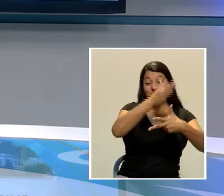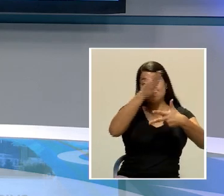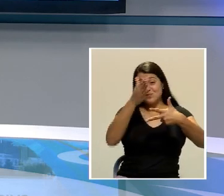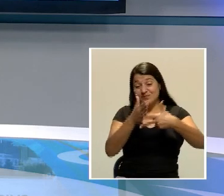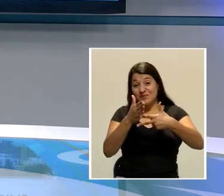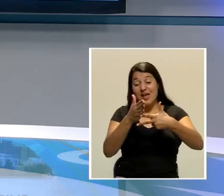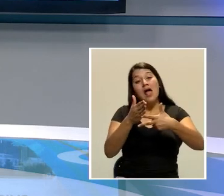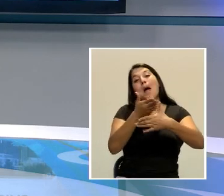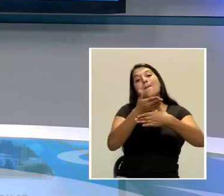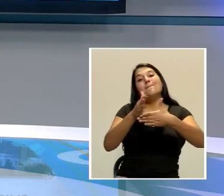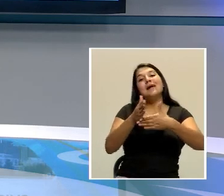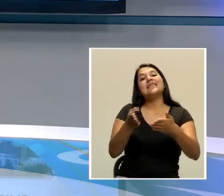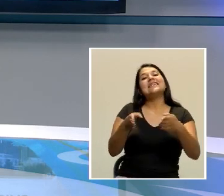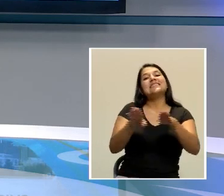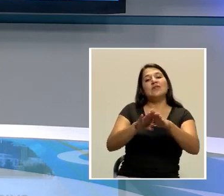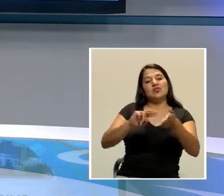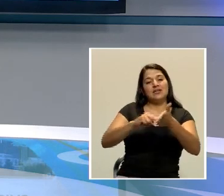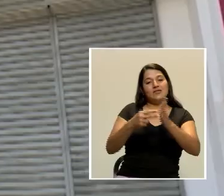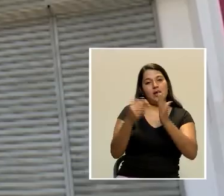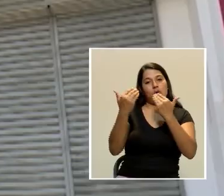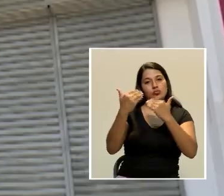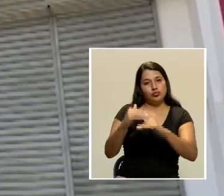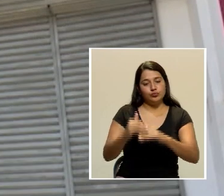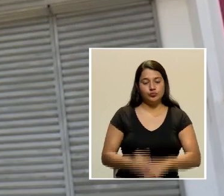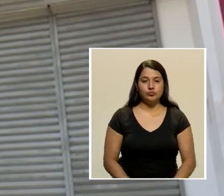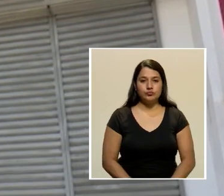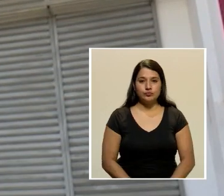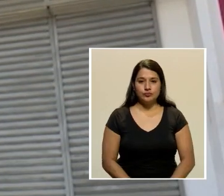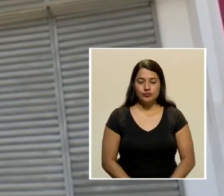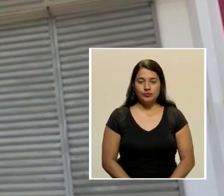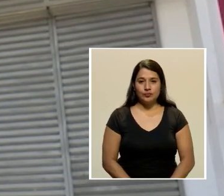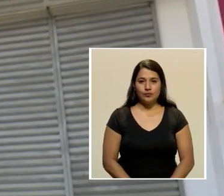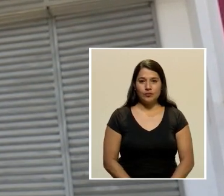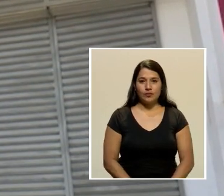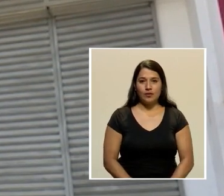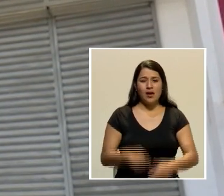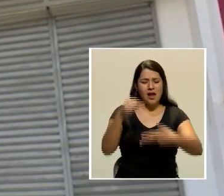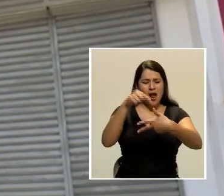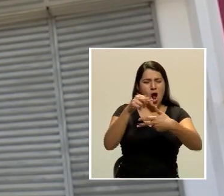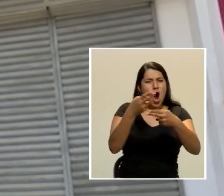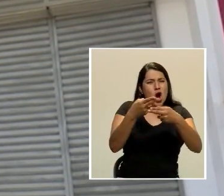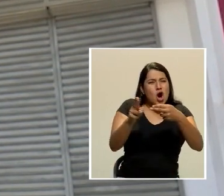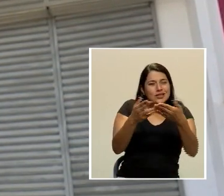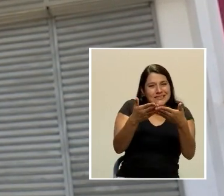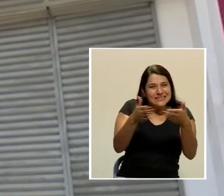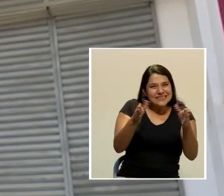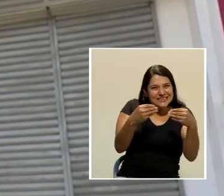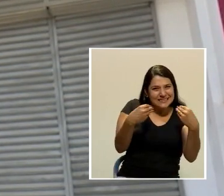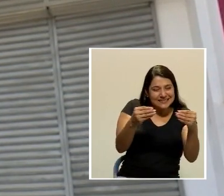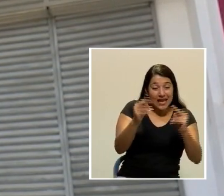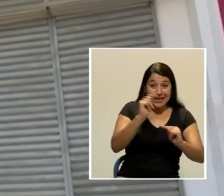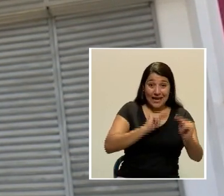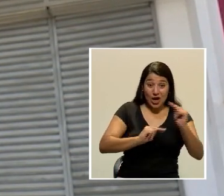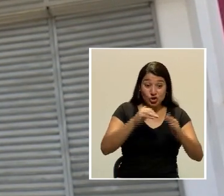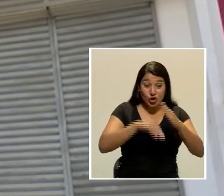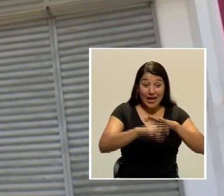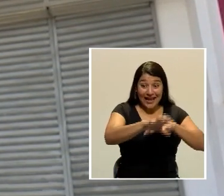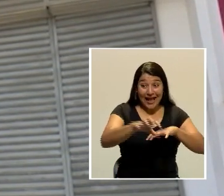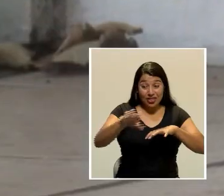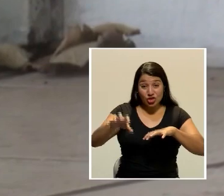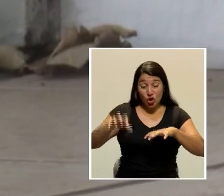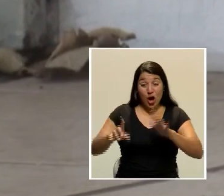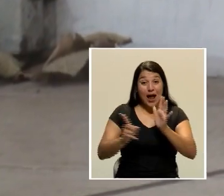alerta naranja. A partir del lunes 10 de agosto y hasta el viernes 21, los cantones que estén en